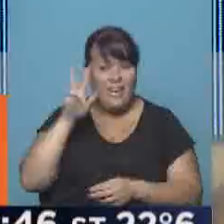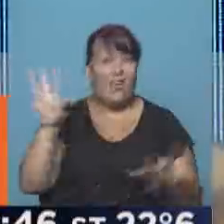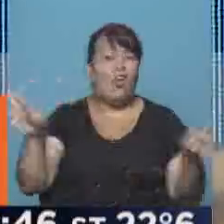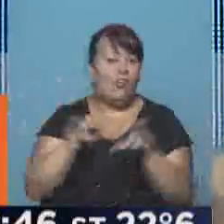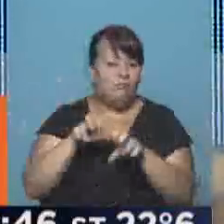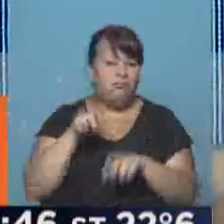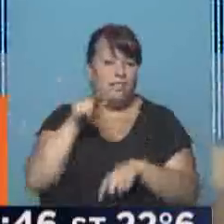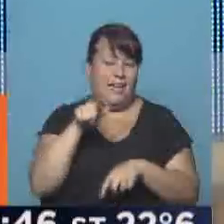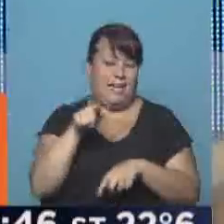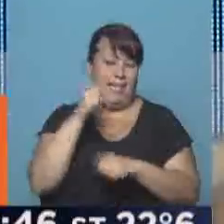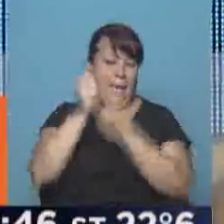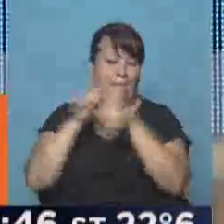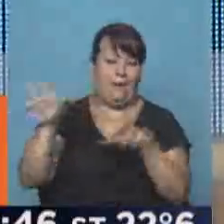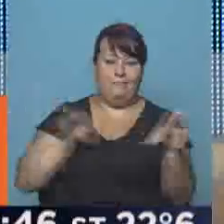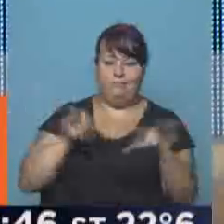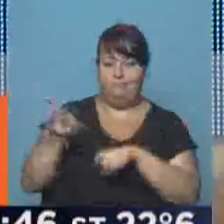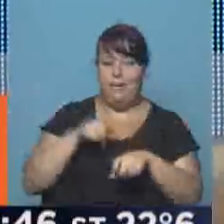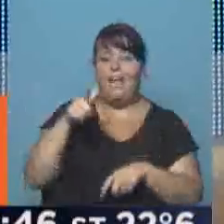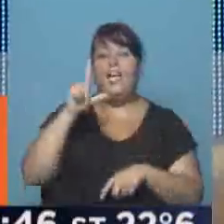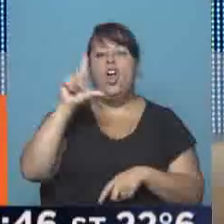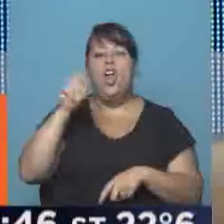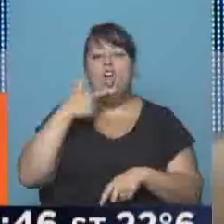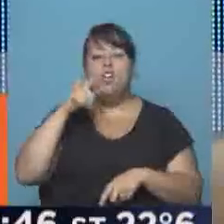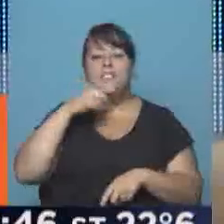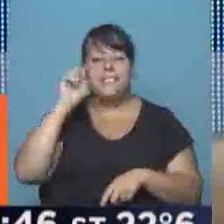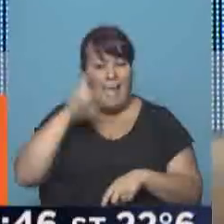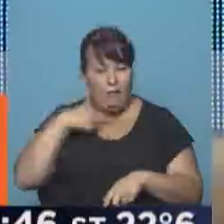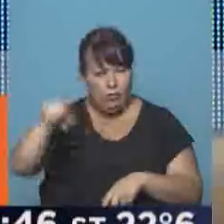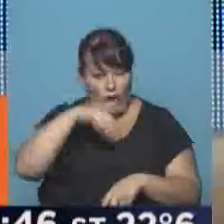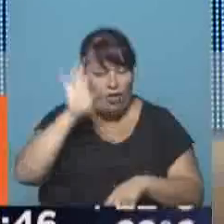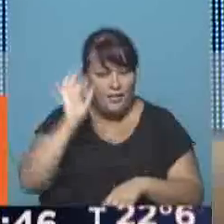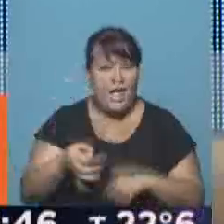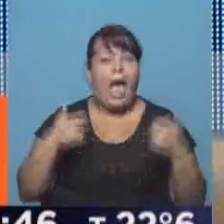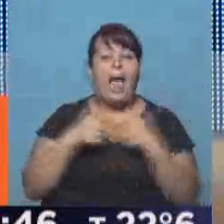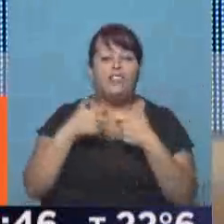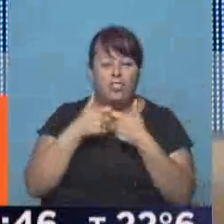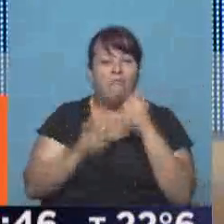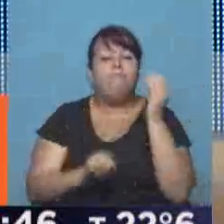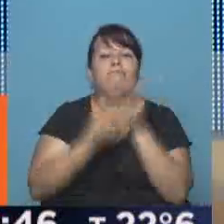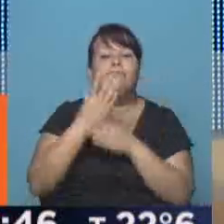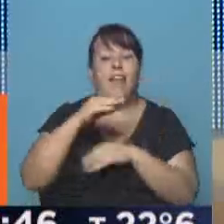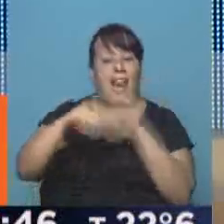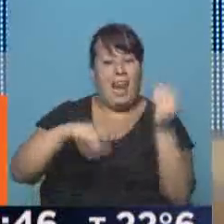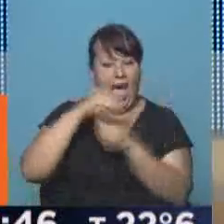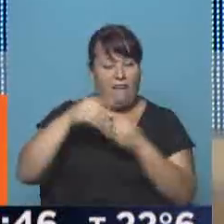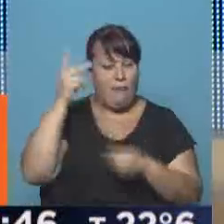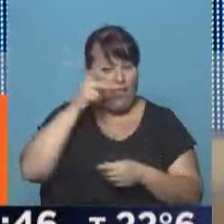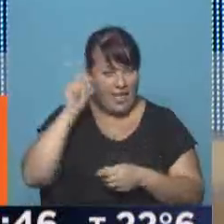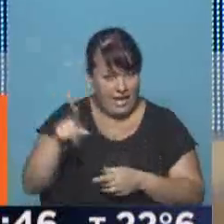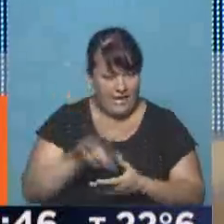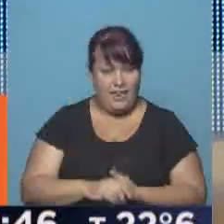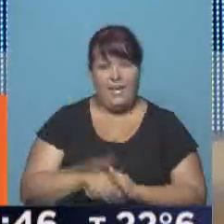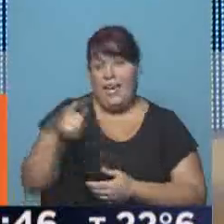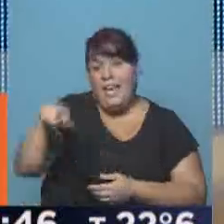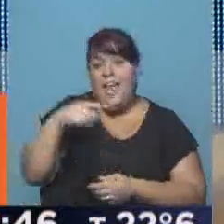cobraba de esos empresarios. En el caso de Los Sauces, todos saben perfectamente que es una sociedad constituida por la familia Kirchner, que